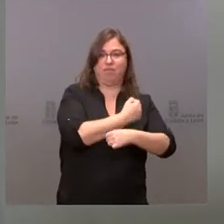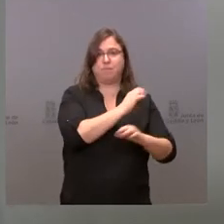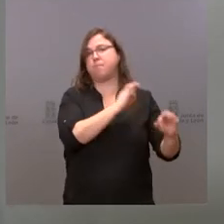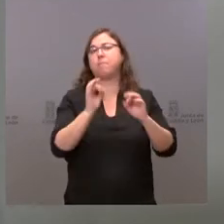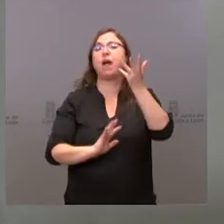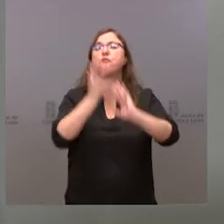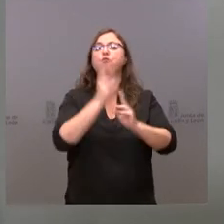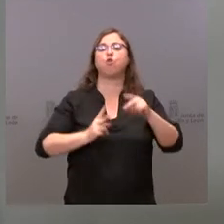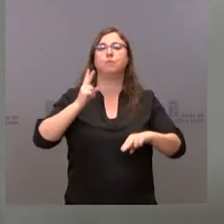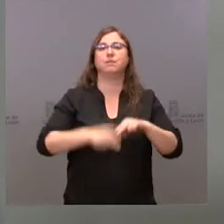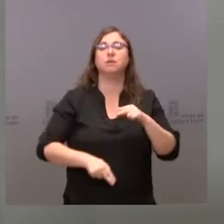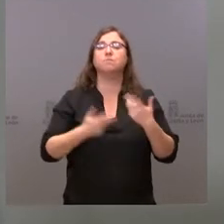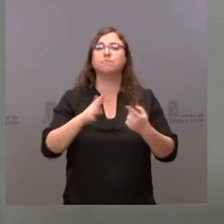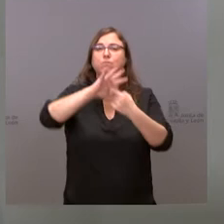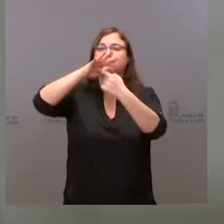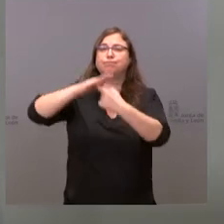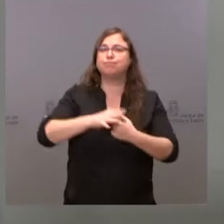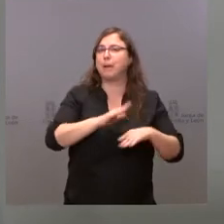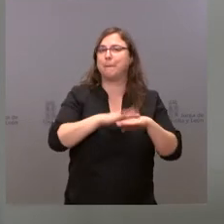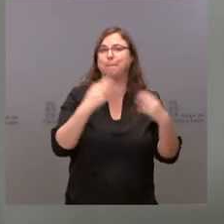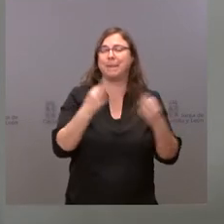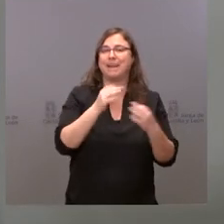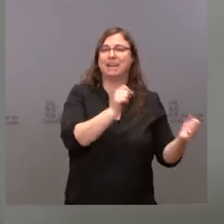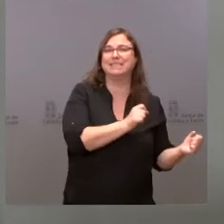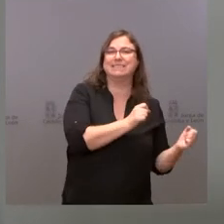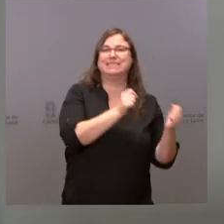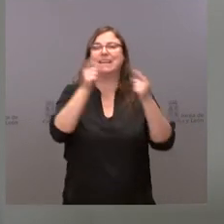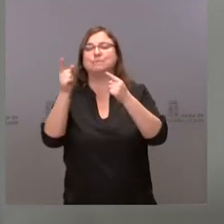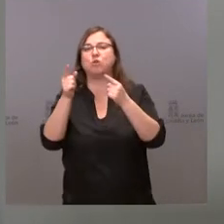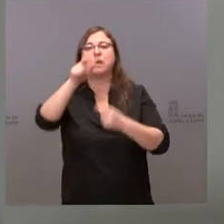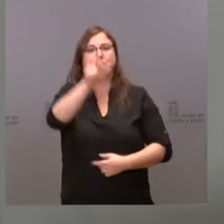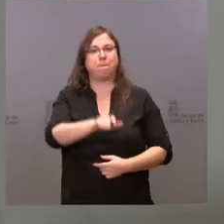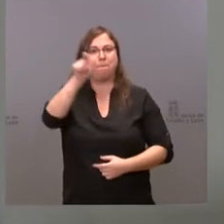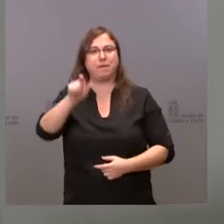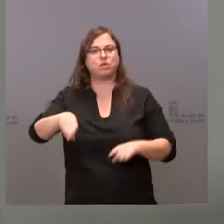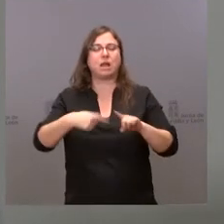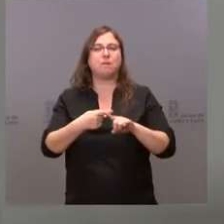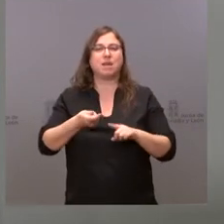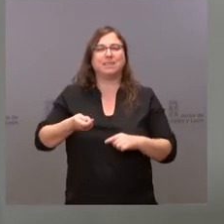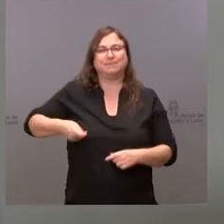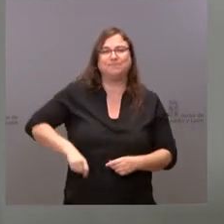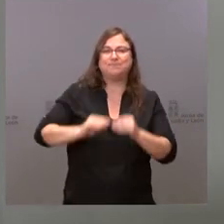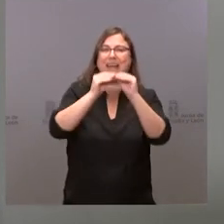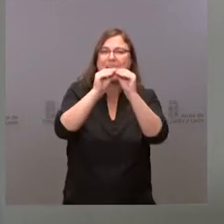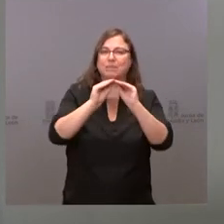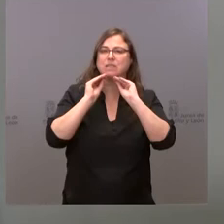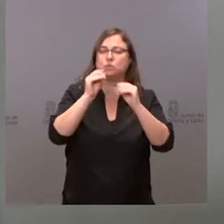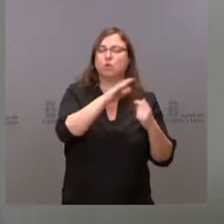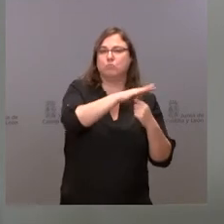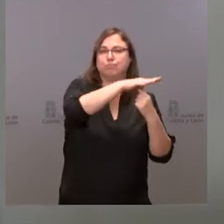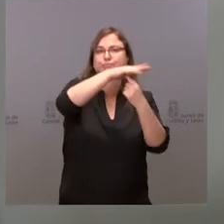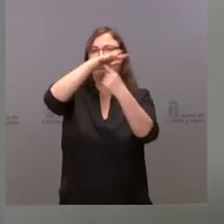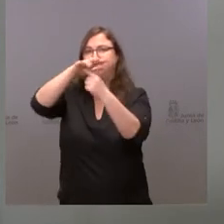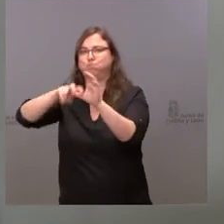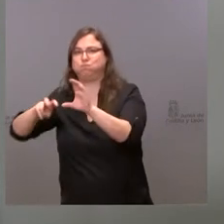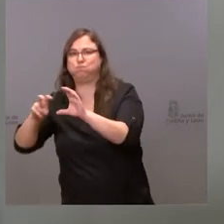de estos medios aéreos será el transporte de personal y de equipos propios para la lucha contra los incendios forestales y el